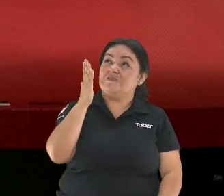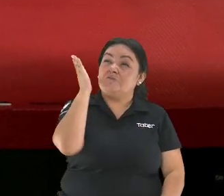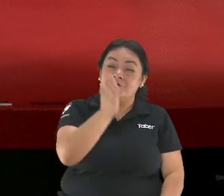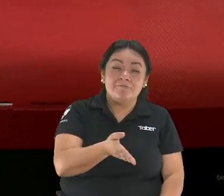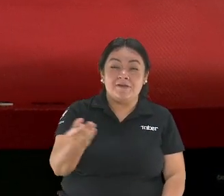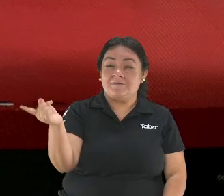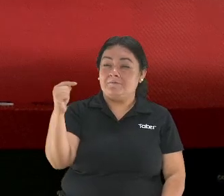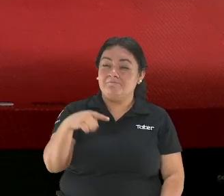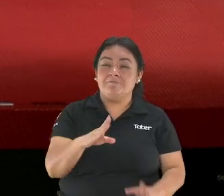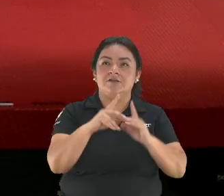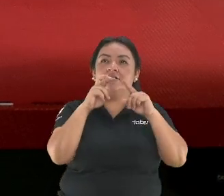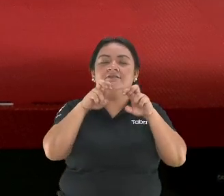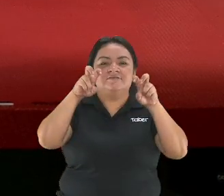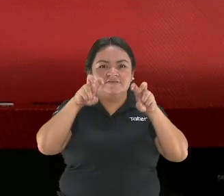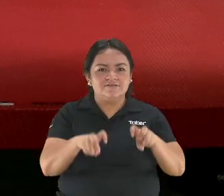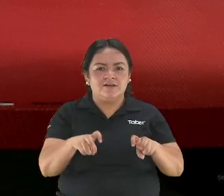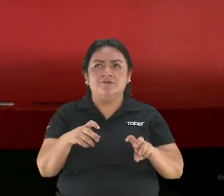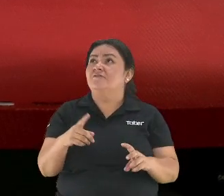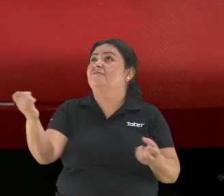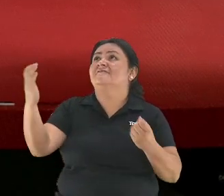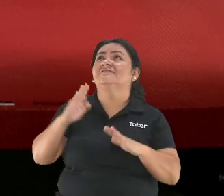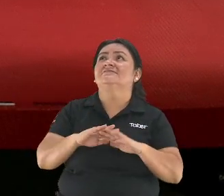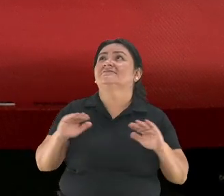y media de la mañana estoy aquí sentado